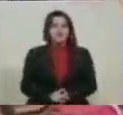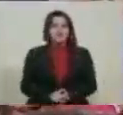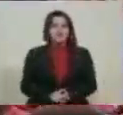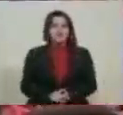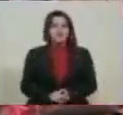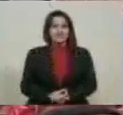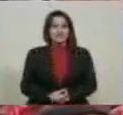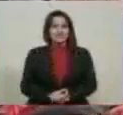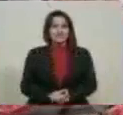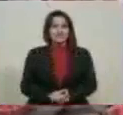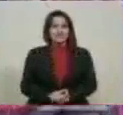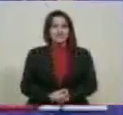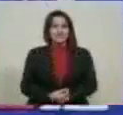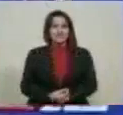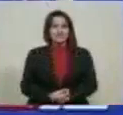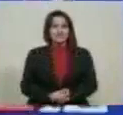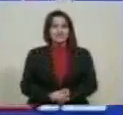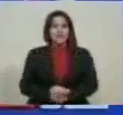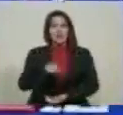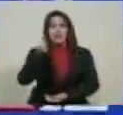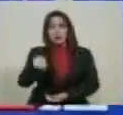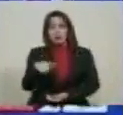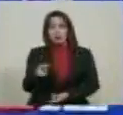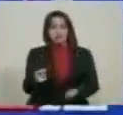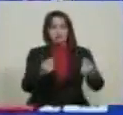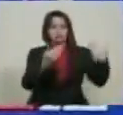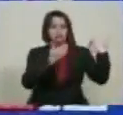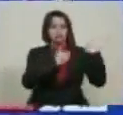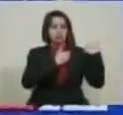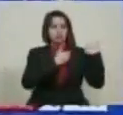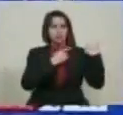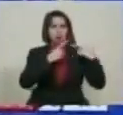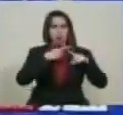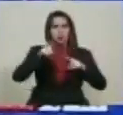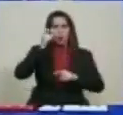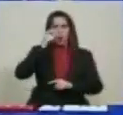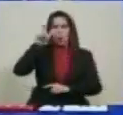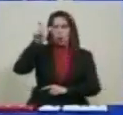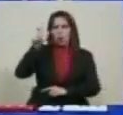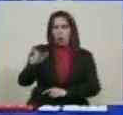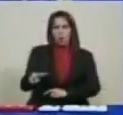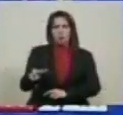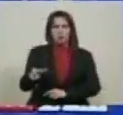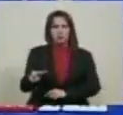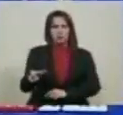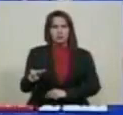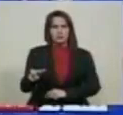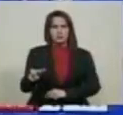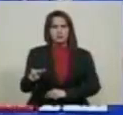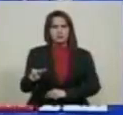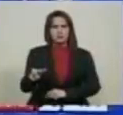Igualmente, compañero Julio César León Heredia,